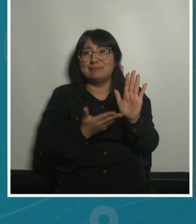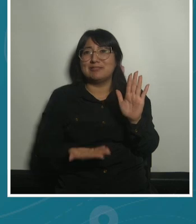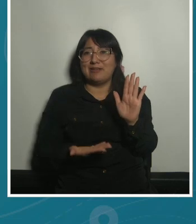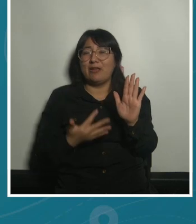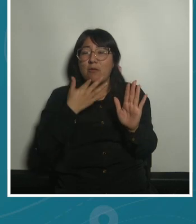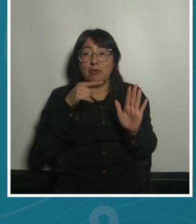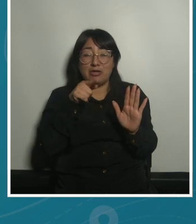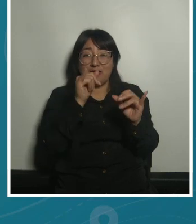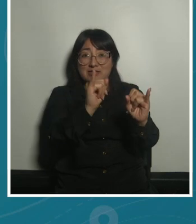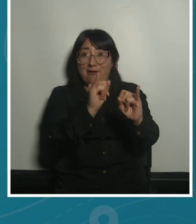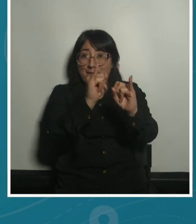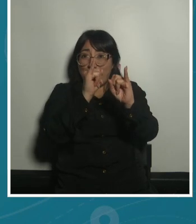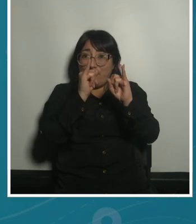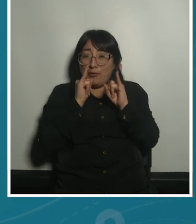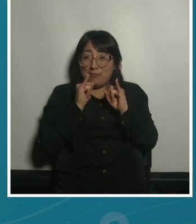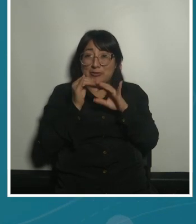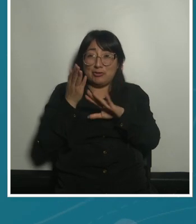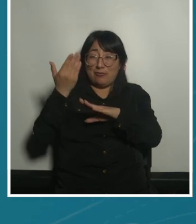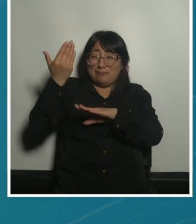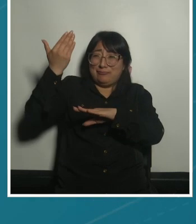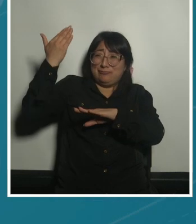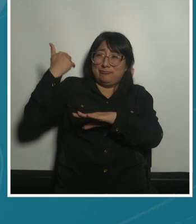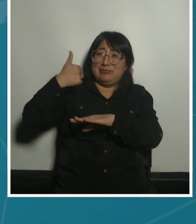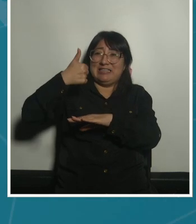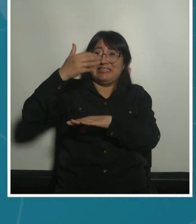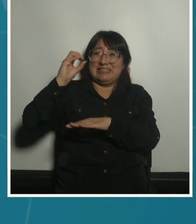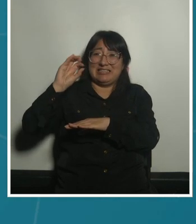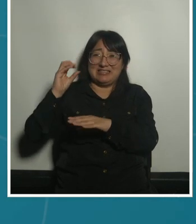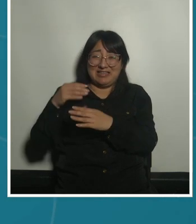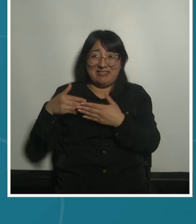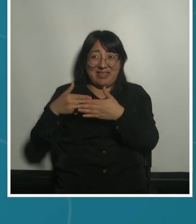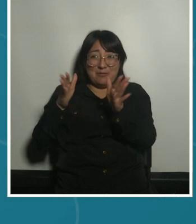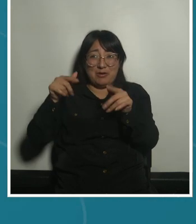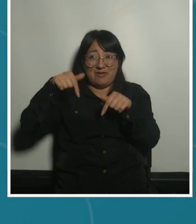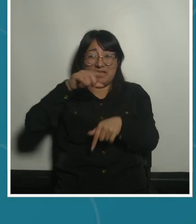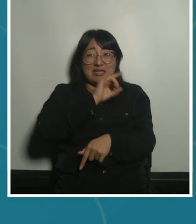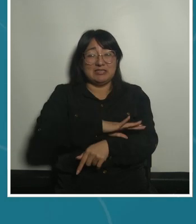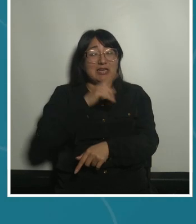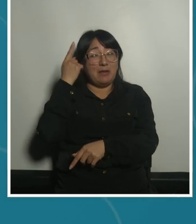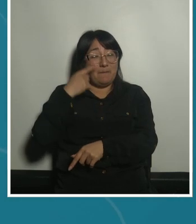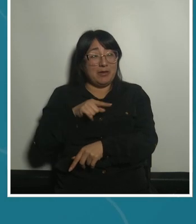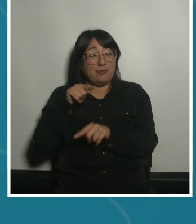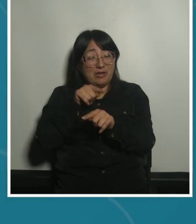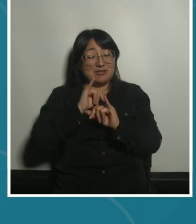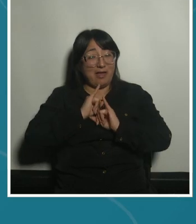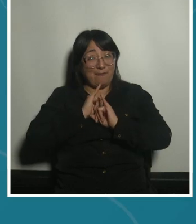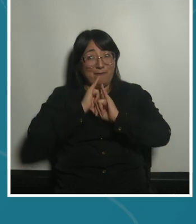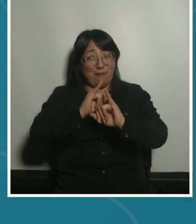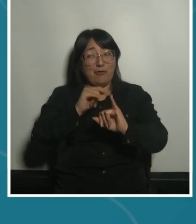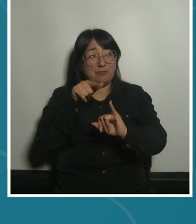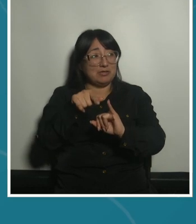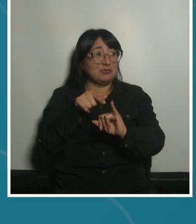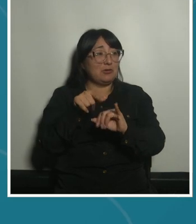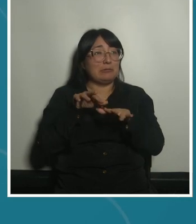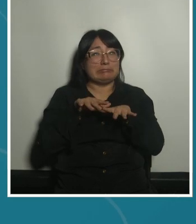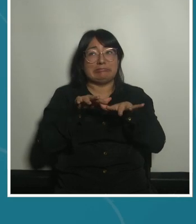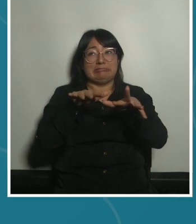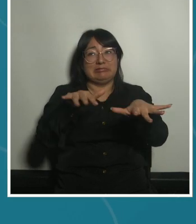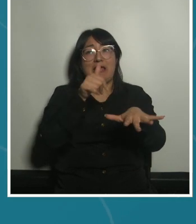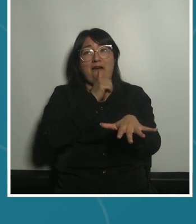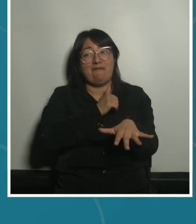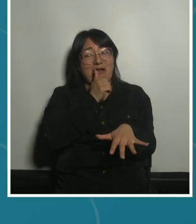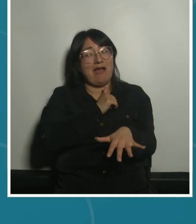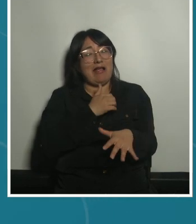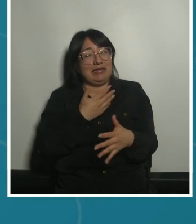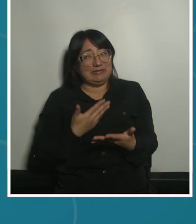esa información está desde los años 60 disponible en Chile, pero esa información no suele generalmente